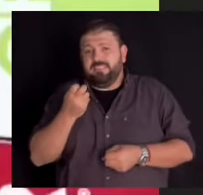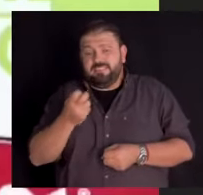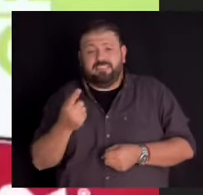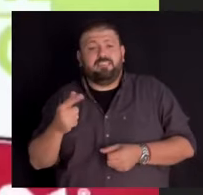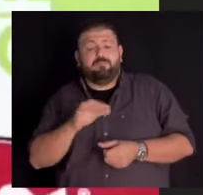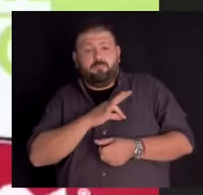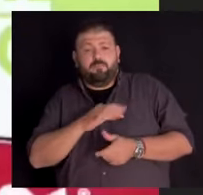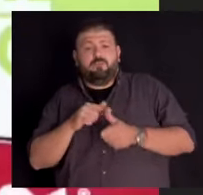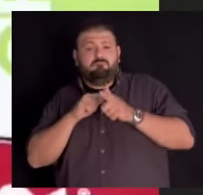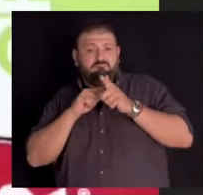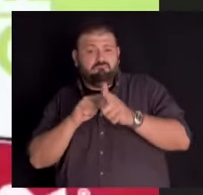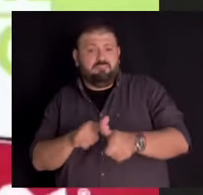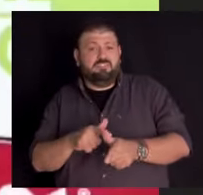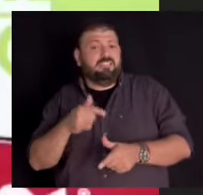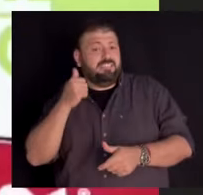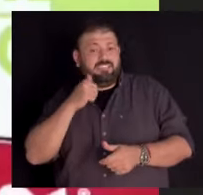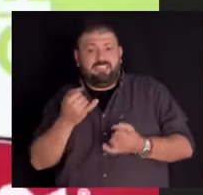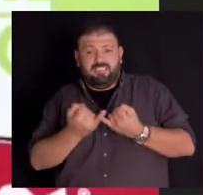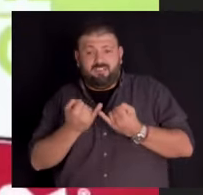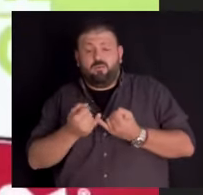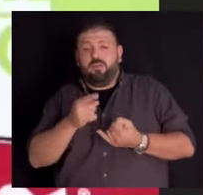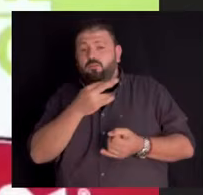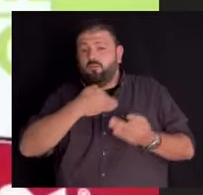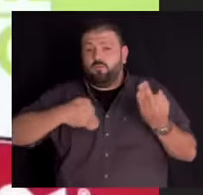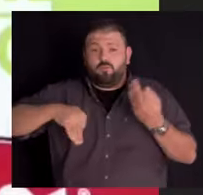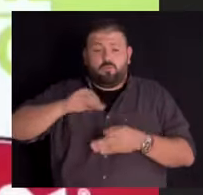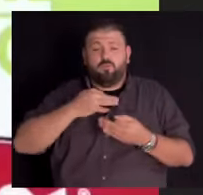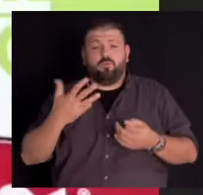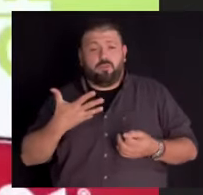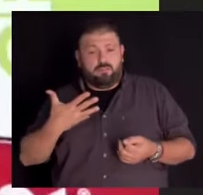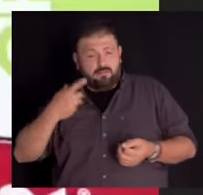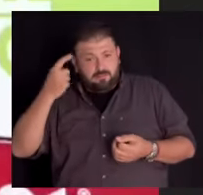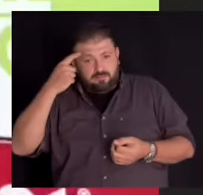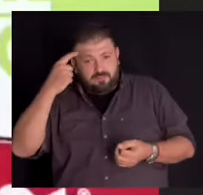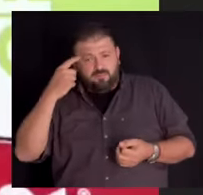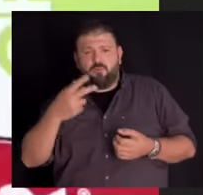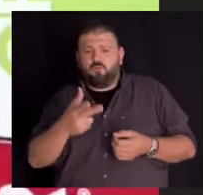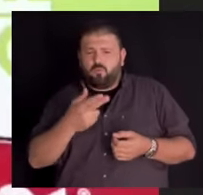tomar? Pues todos los que tengan cerebro, lo usen o no.